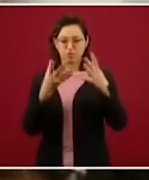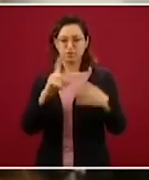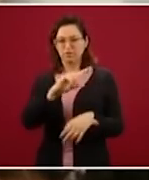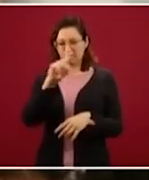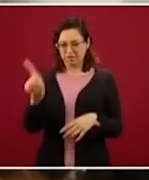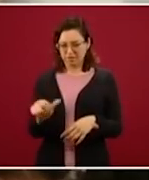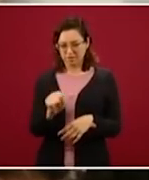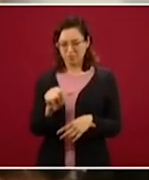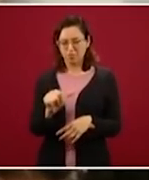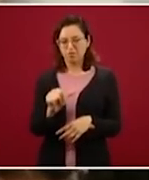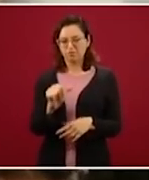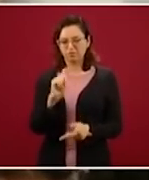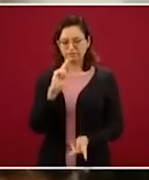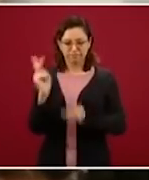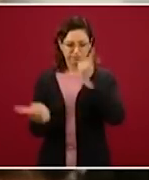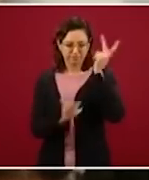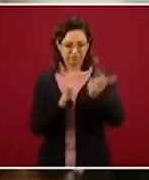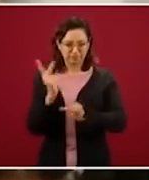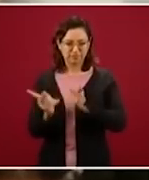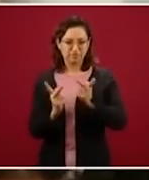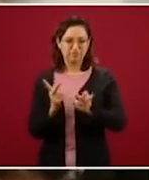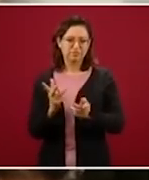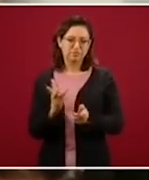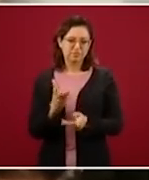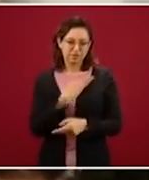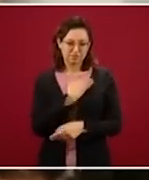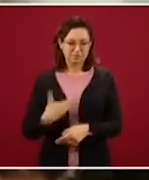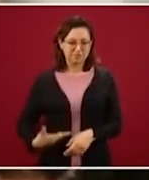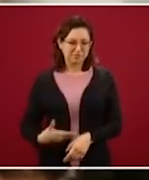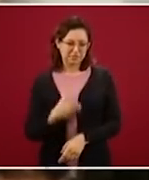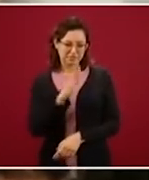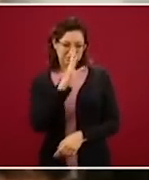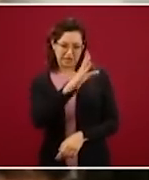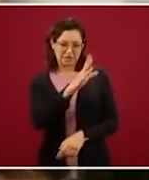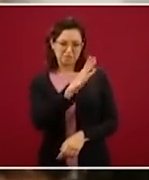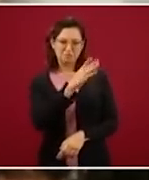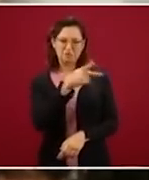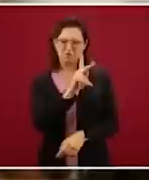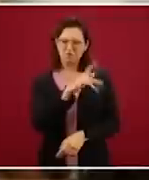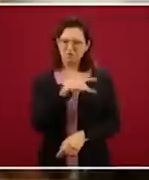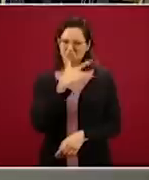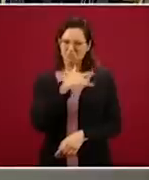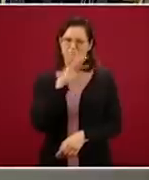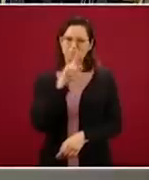formulo un tema que era exclusivamente para el presidente, pero ahorita que está usted creo que es idóneo.